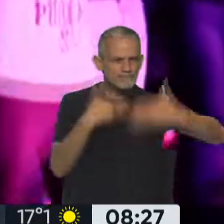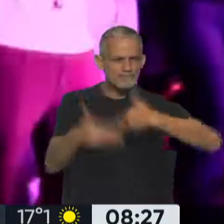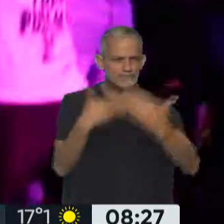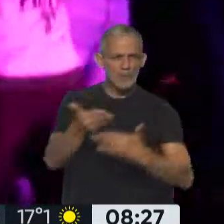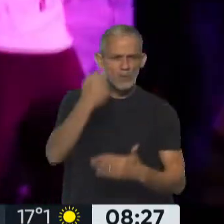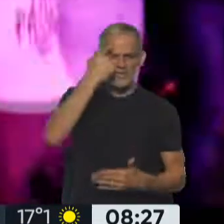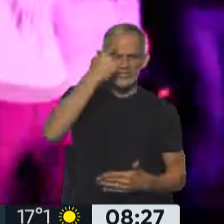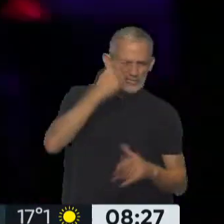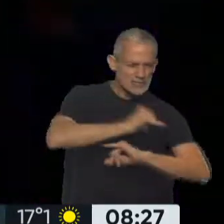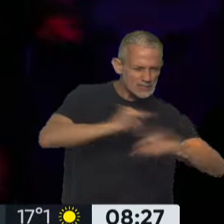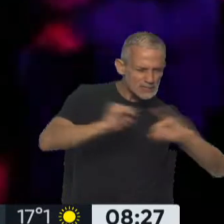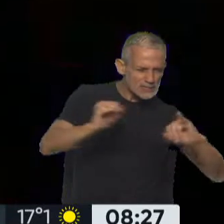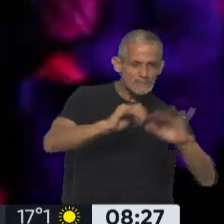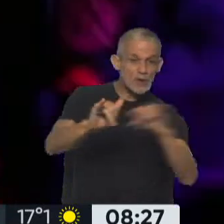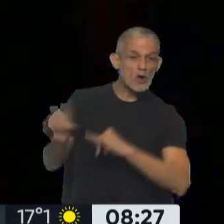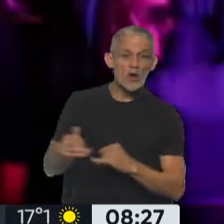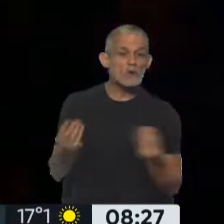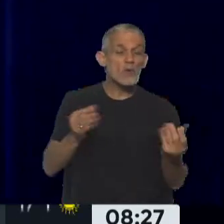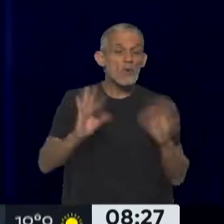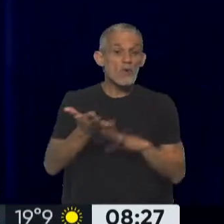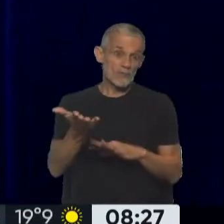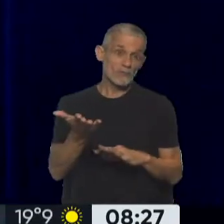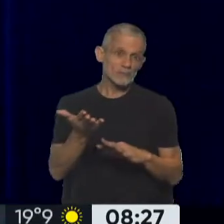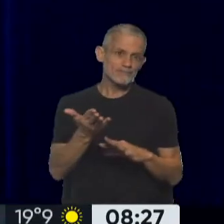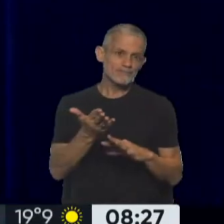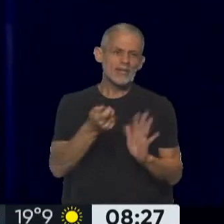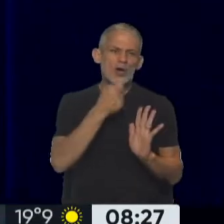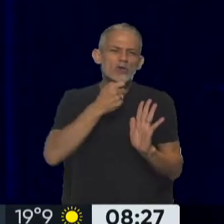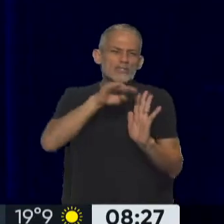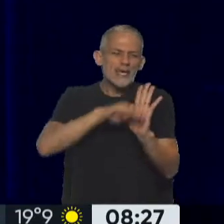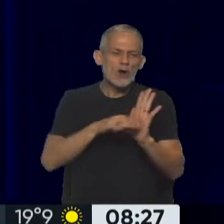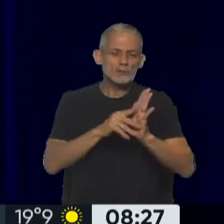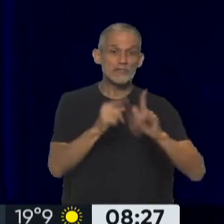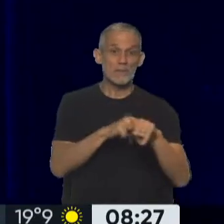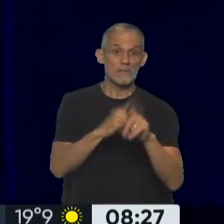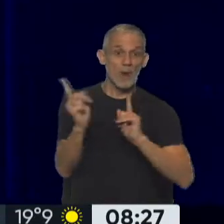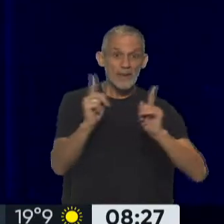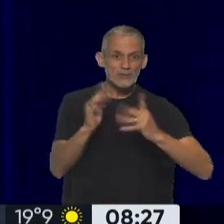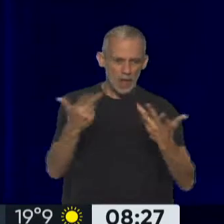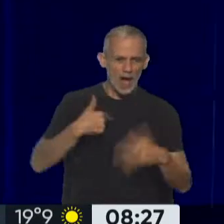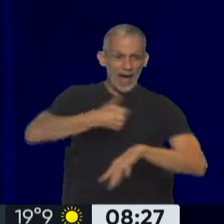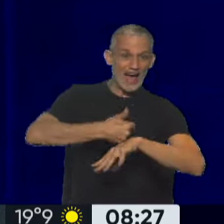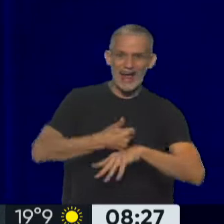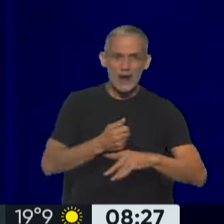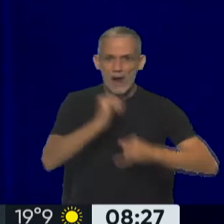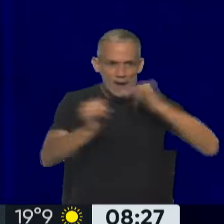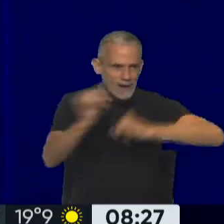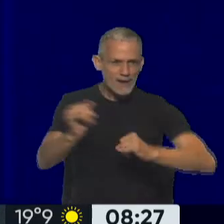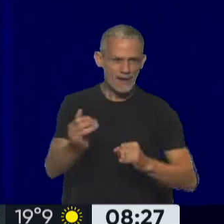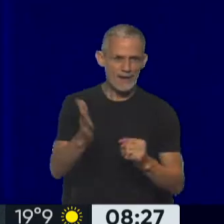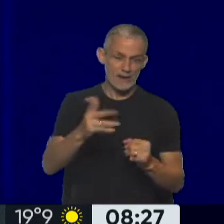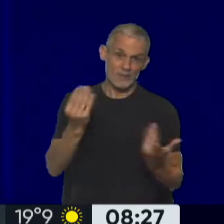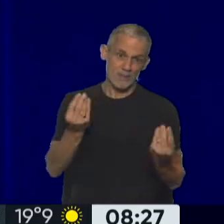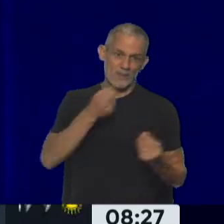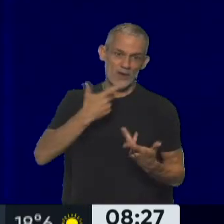concientizar a los jóvenes a través de esas esos pequeños momentos en donde tenemos la posibilidad de participar como